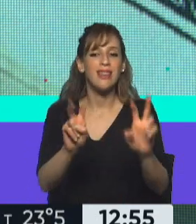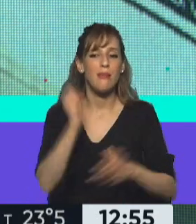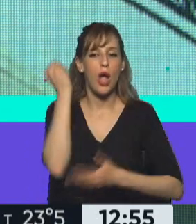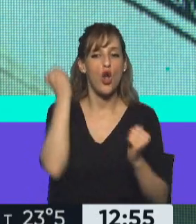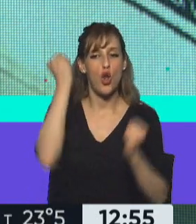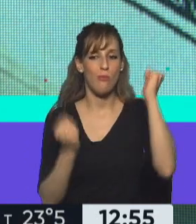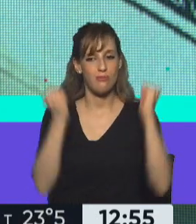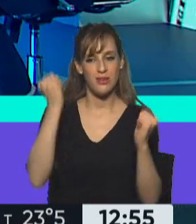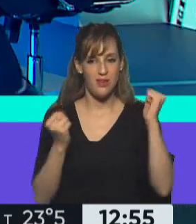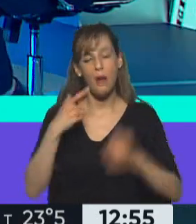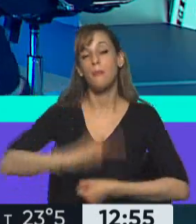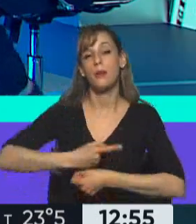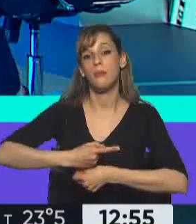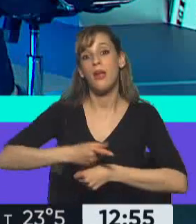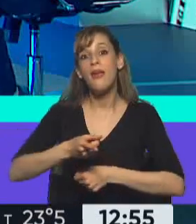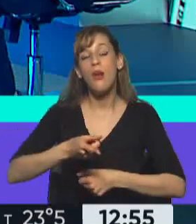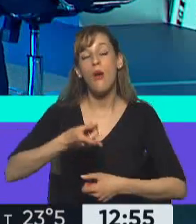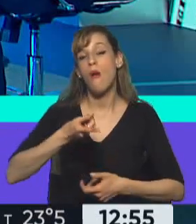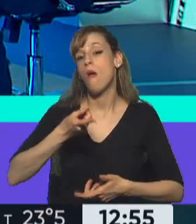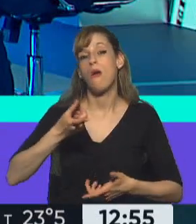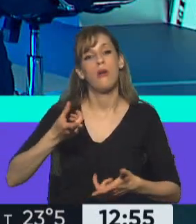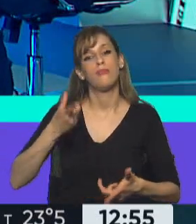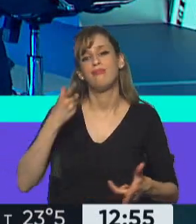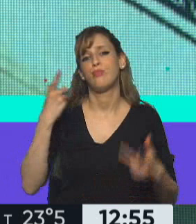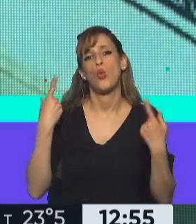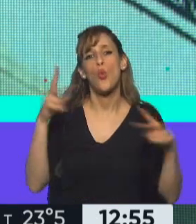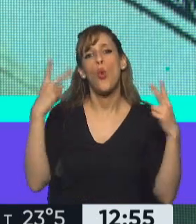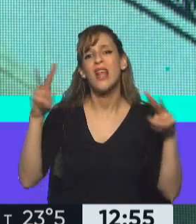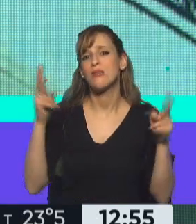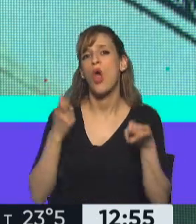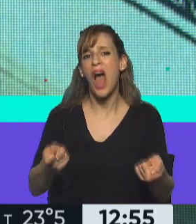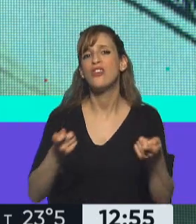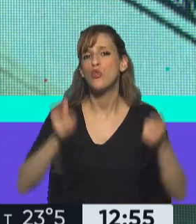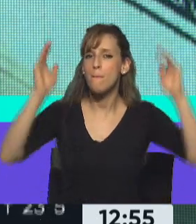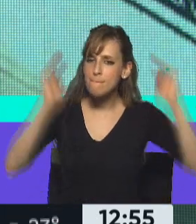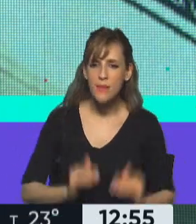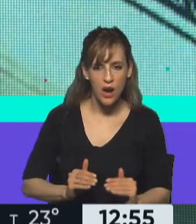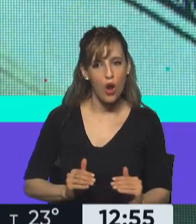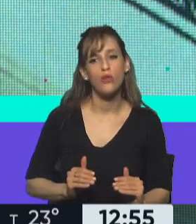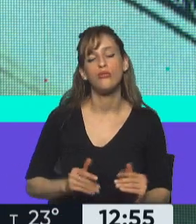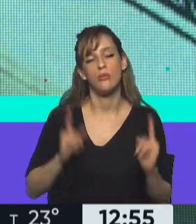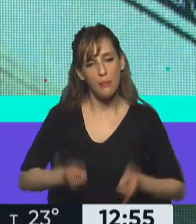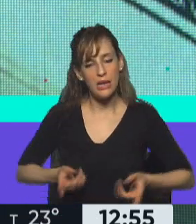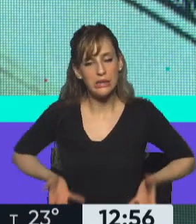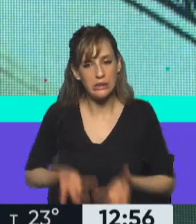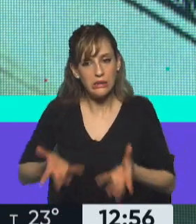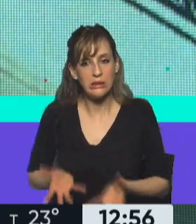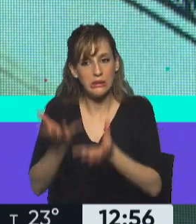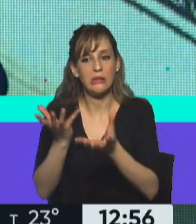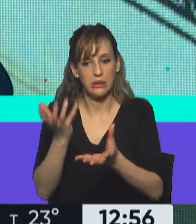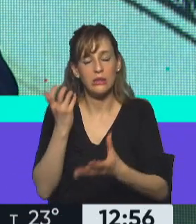por un lado, restringir el gasto en turismo, y por el otro, seguir incentivando el crecimiento un poco económico.